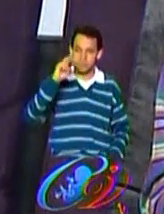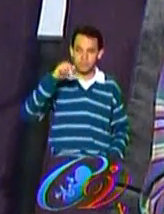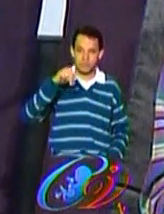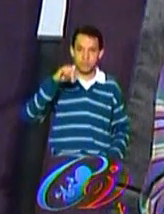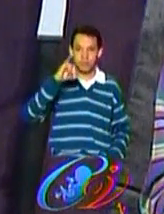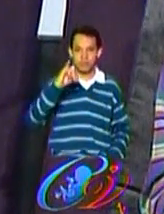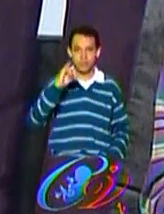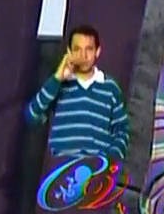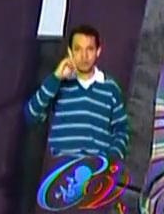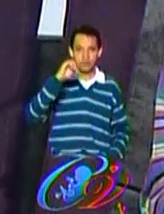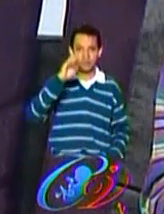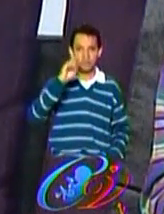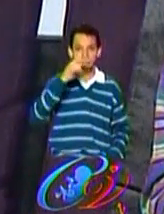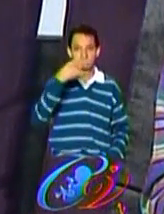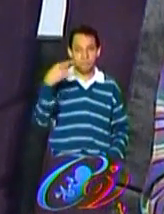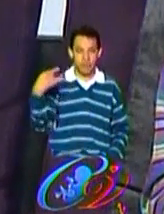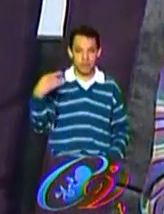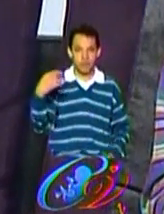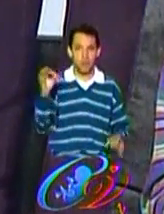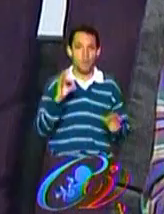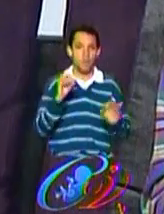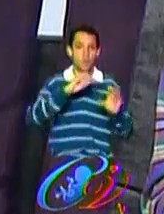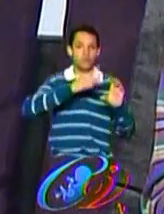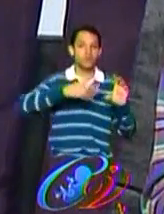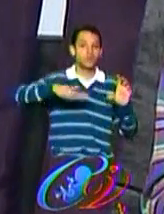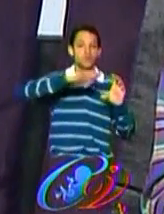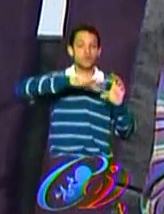parque médico en Dos Quebradas en el teléfono